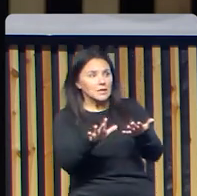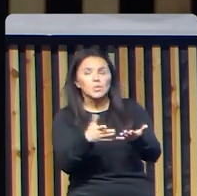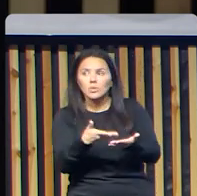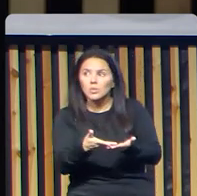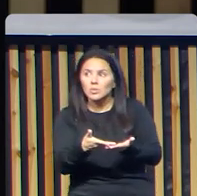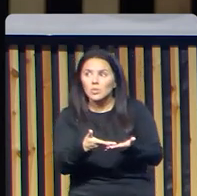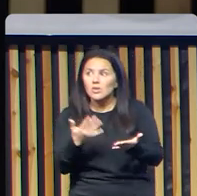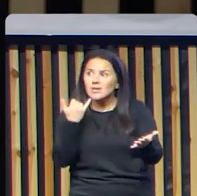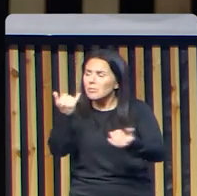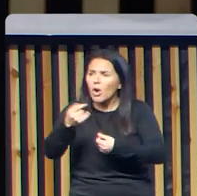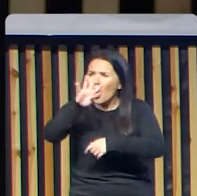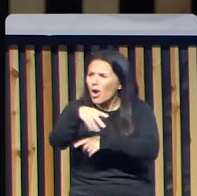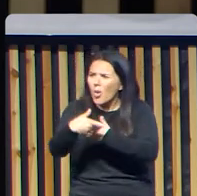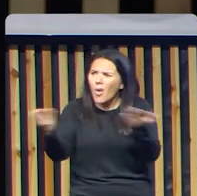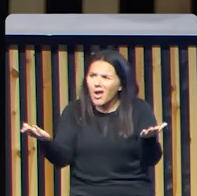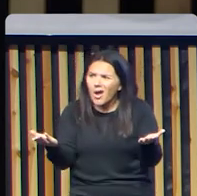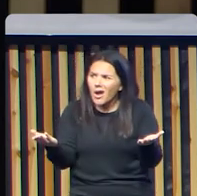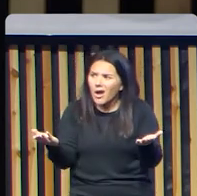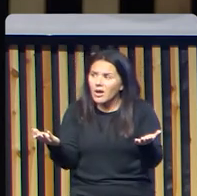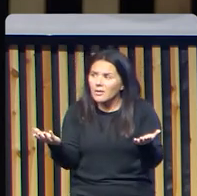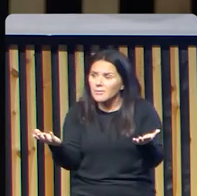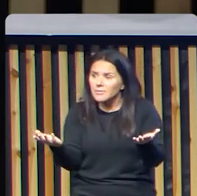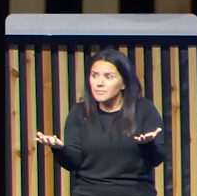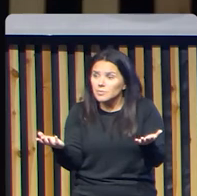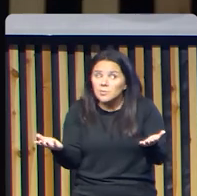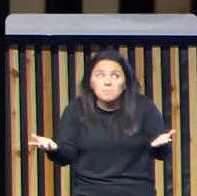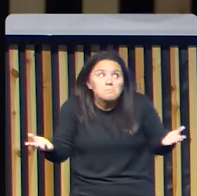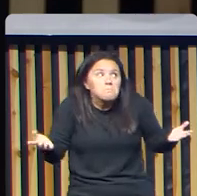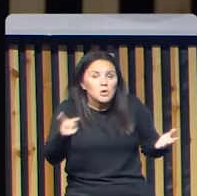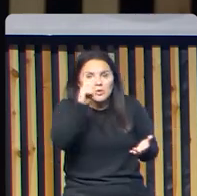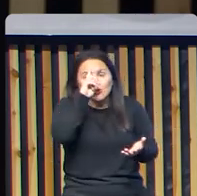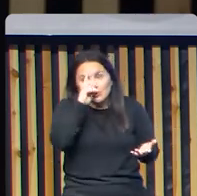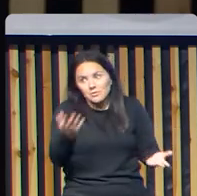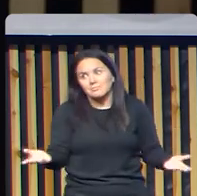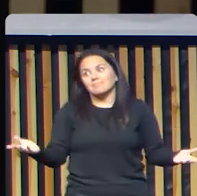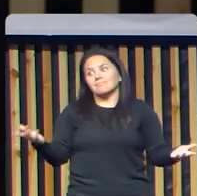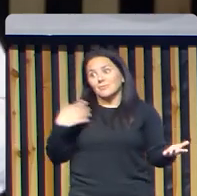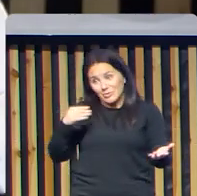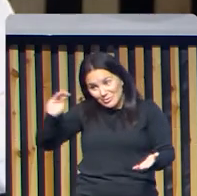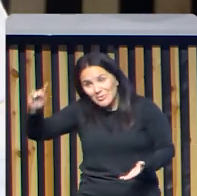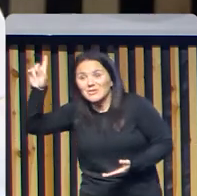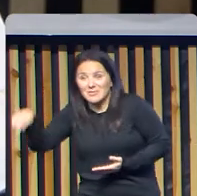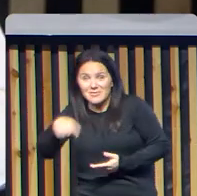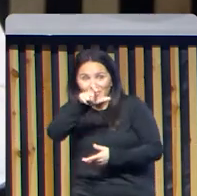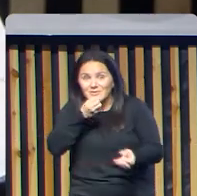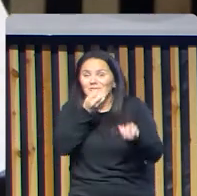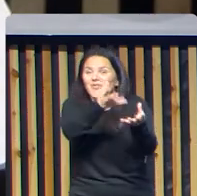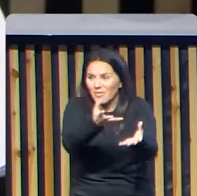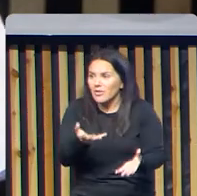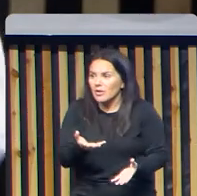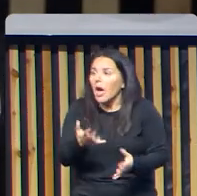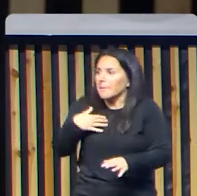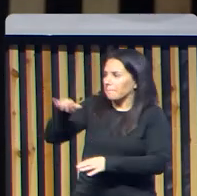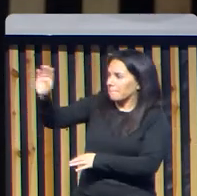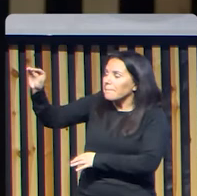Y se puede llamar en cualquier a cualquier hora Pues no lo sé bueno Pues quizá que lo preguntéis y se lo digamos a la gente no Ah